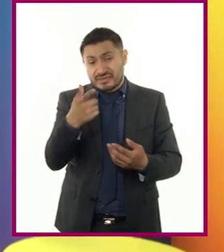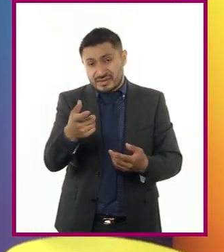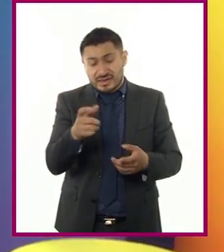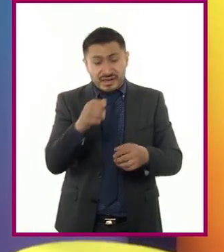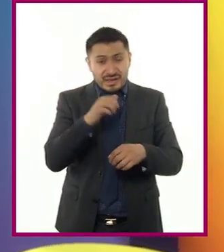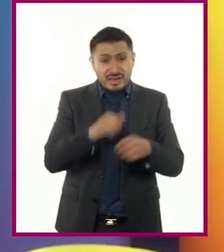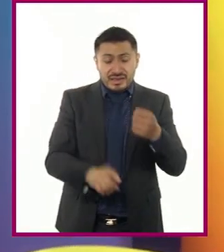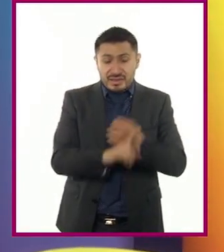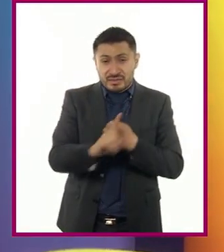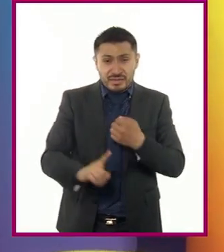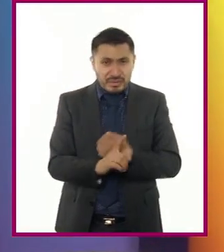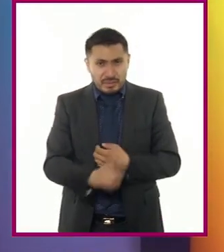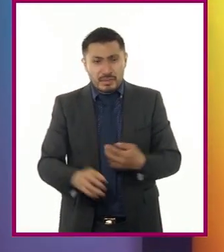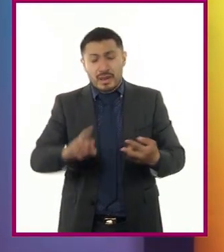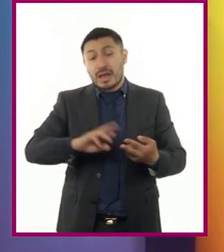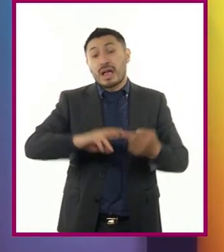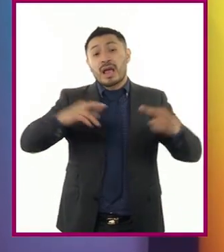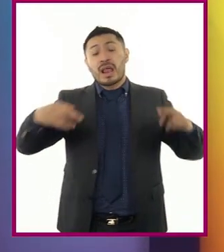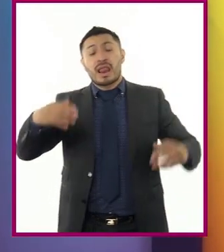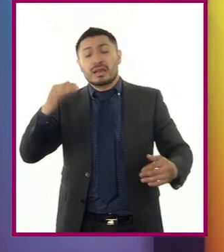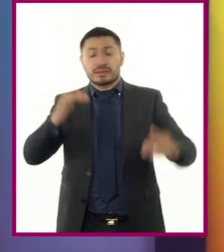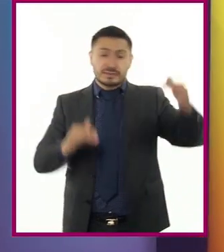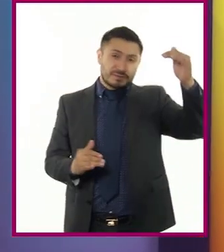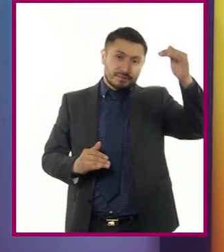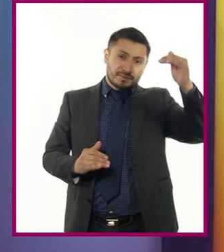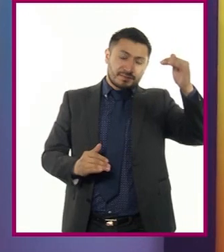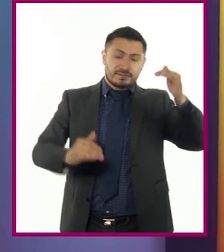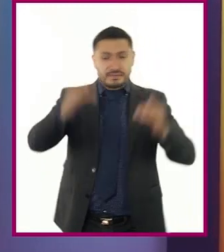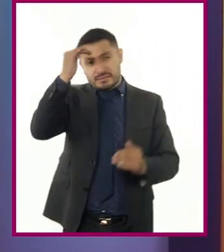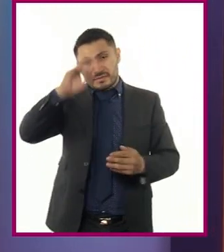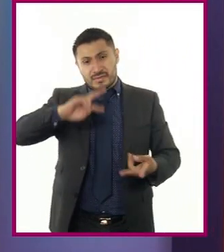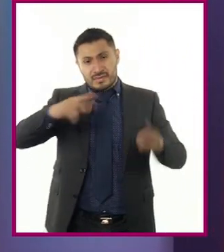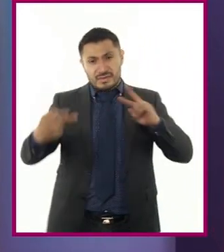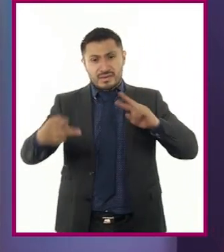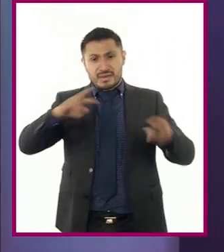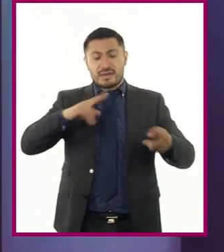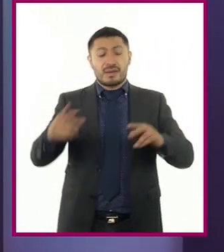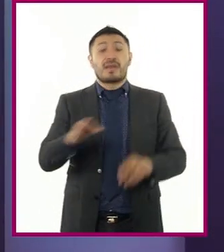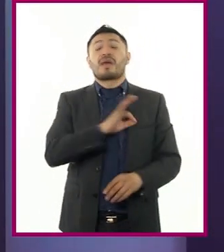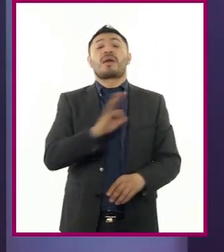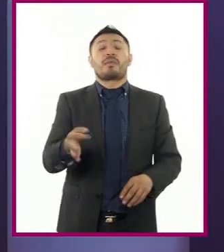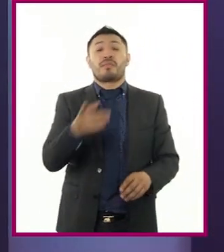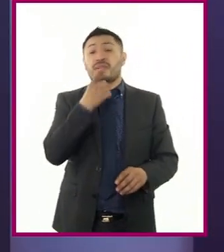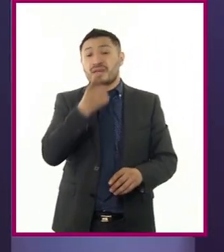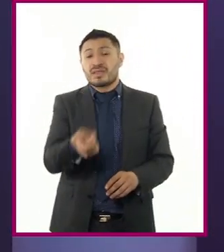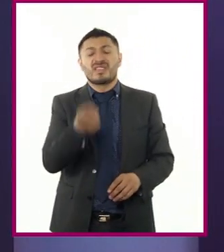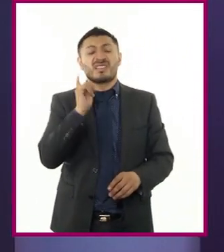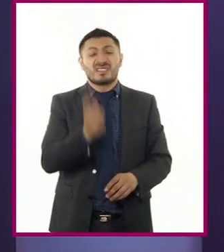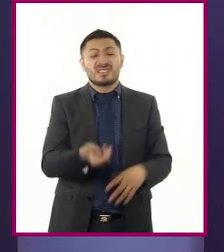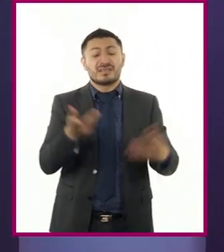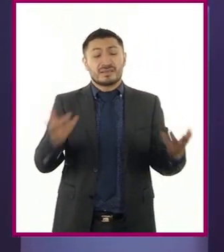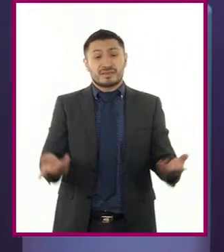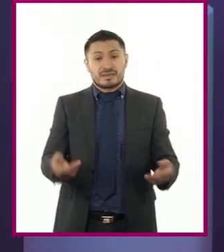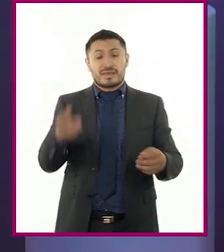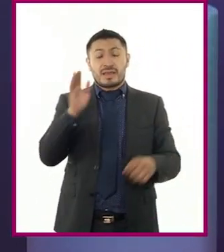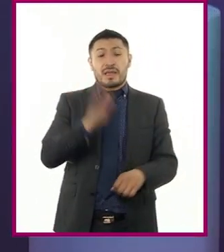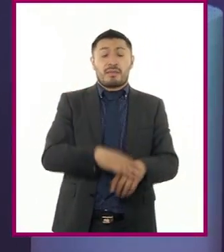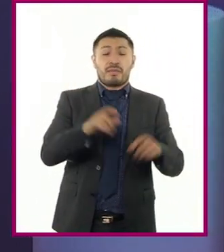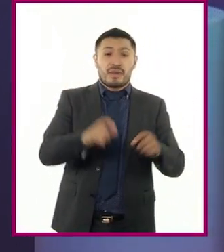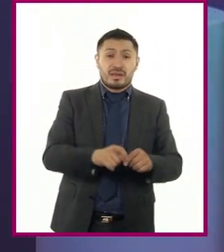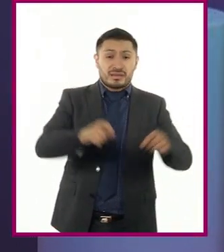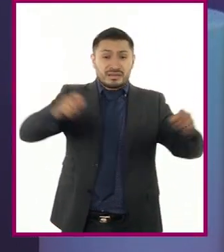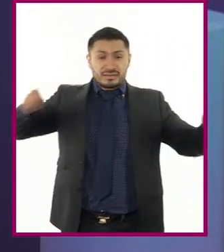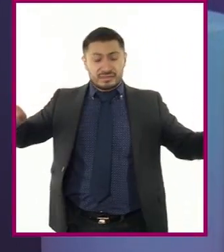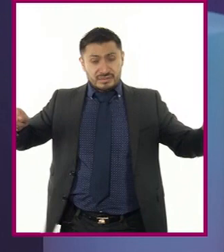Al ser una relación de proporcionalidad inversa, el enunciado se puede interpretar como: mientras más larga sea